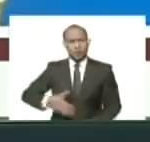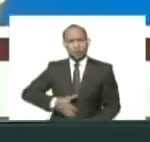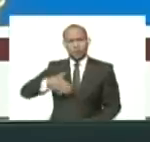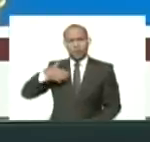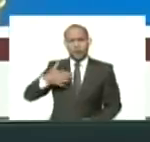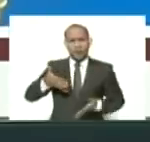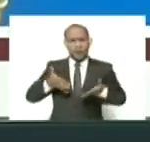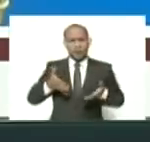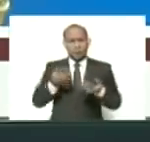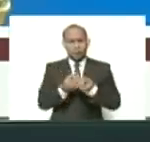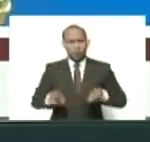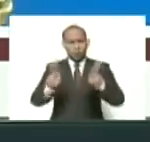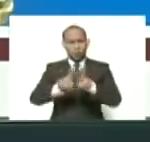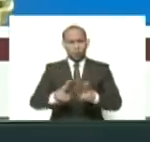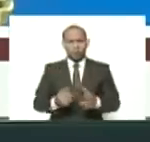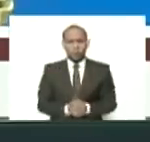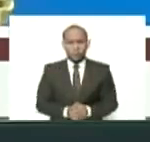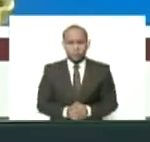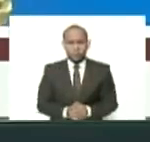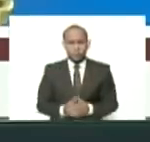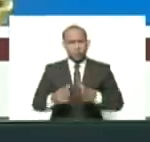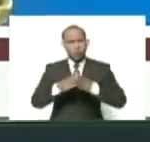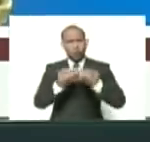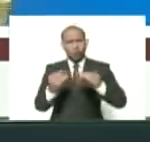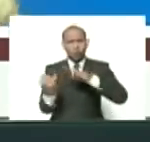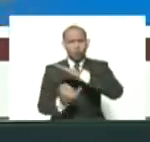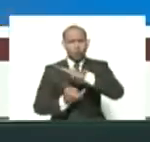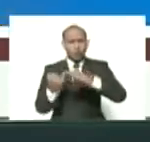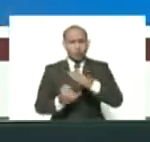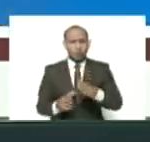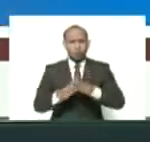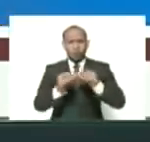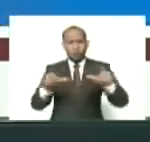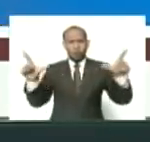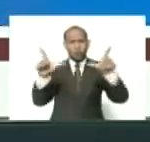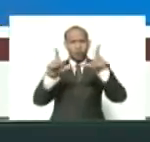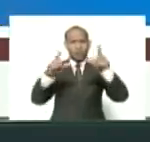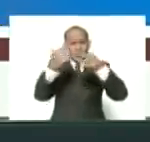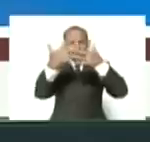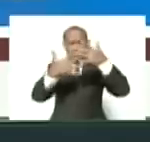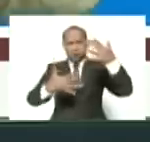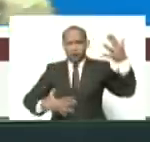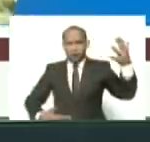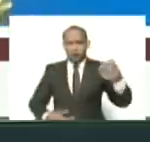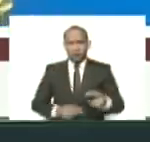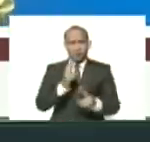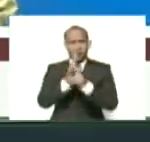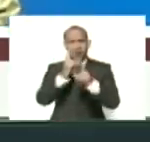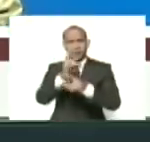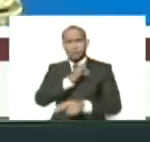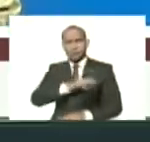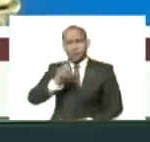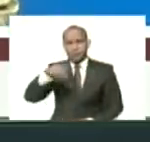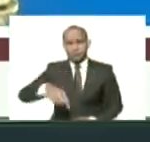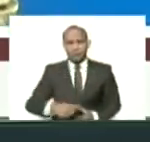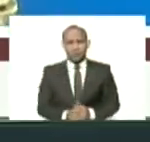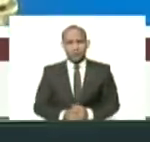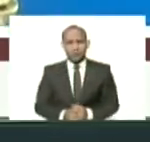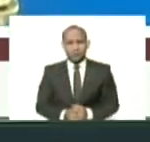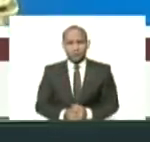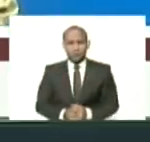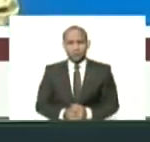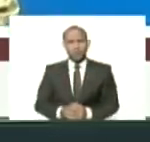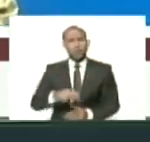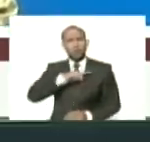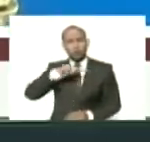de Naciones Unidas, ante todos los organismos, ante los medios de comunicación, ante las redes sociales. Salgamos